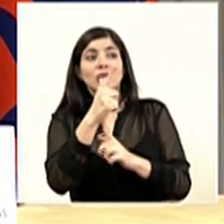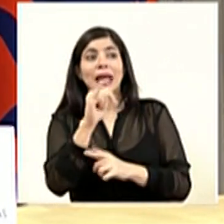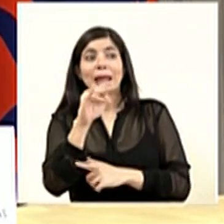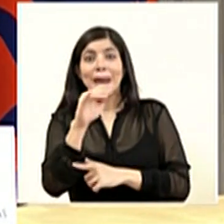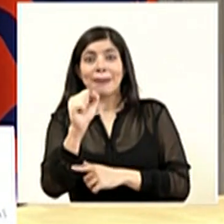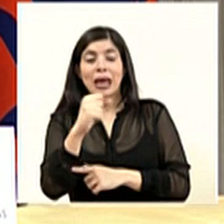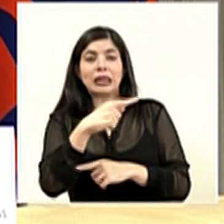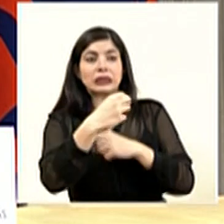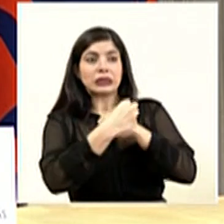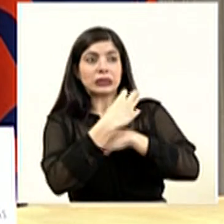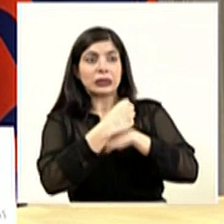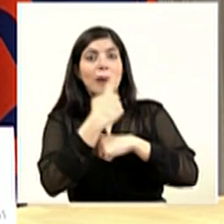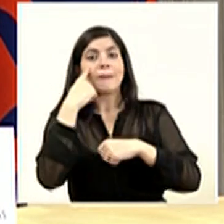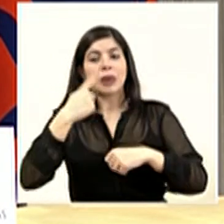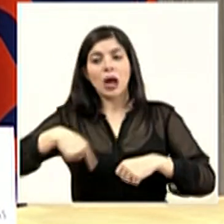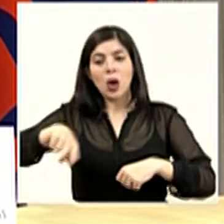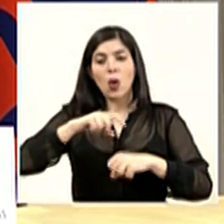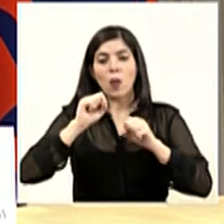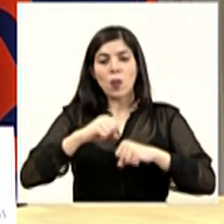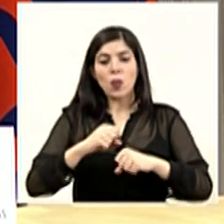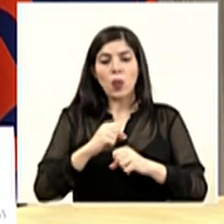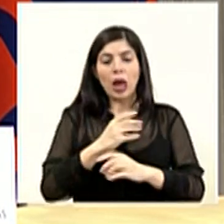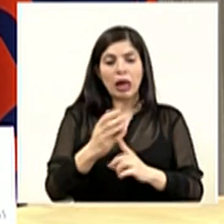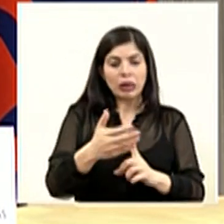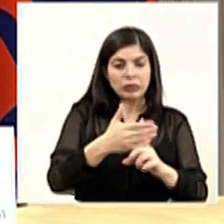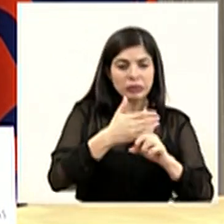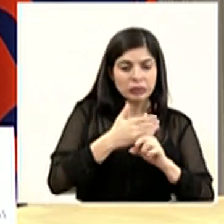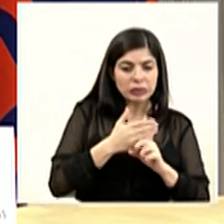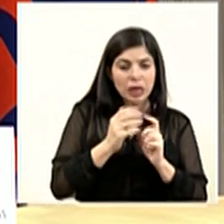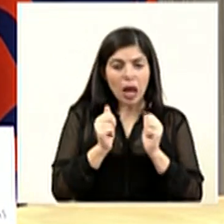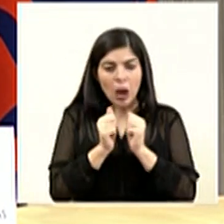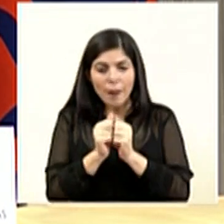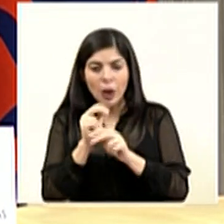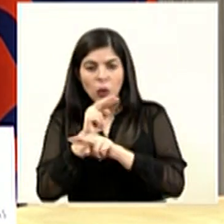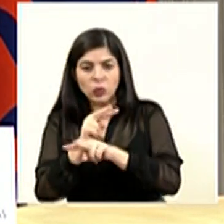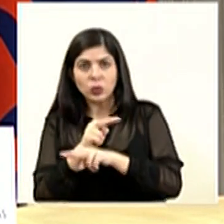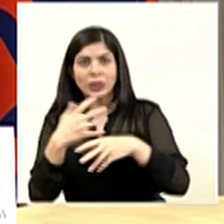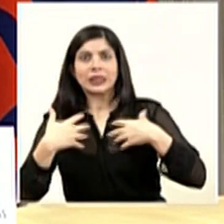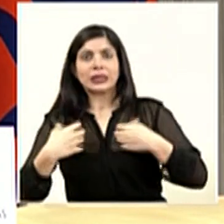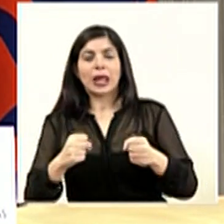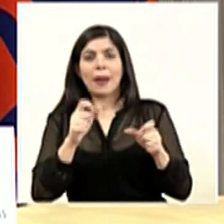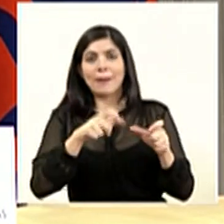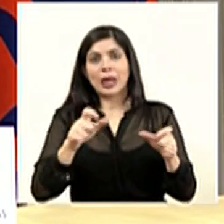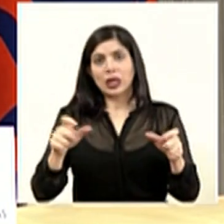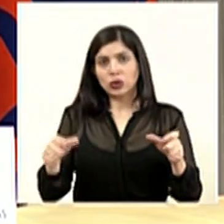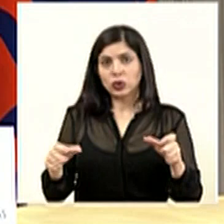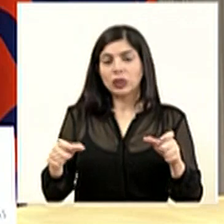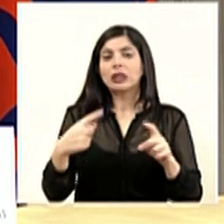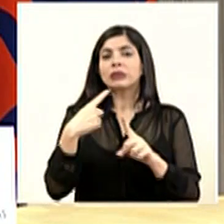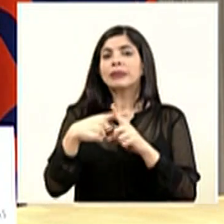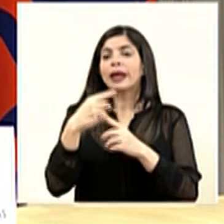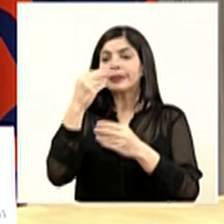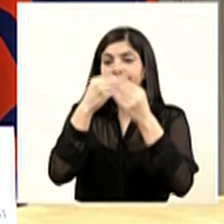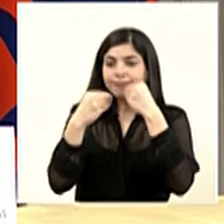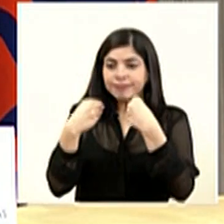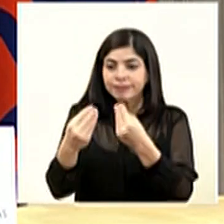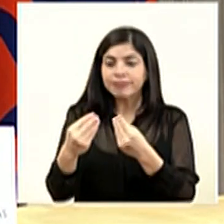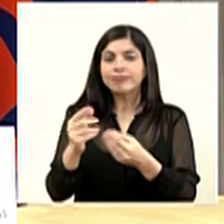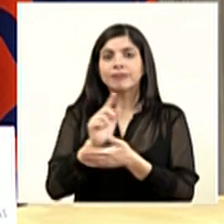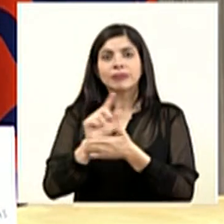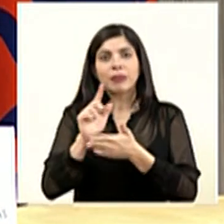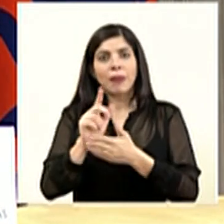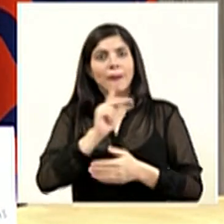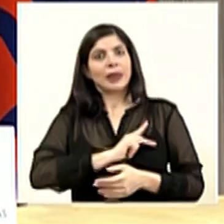para tener aislamiento preventivo, acompañamiento y seguimiento de la salud de estas personas, alimentación, aseo, higiene